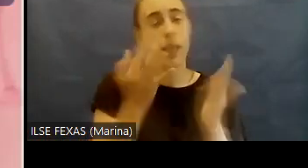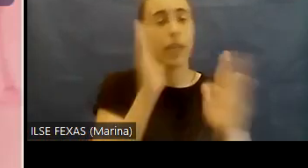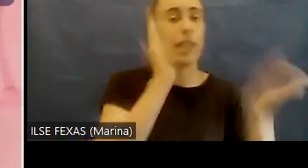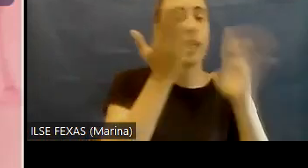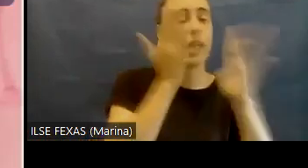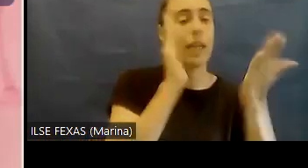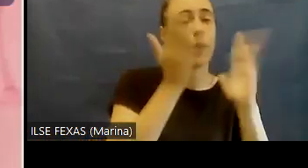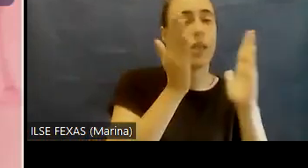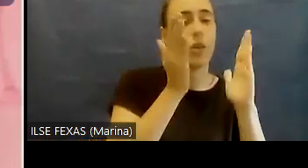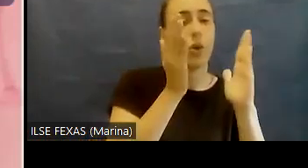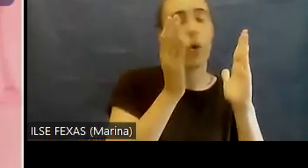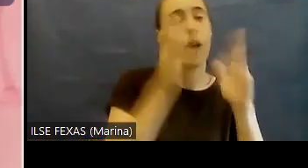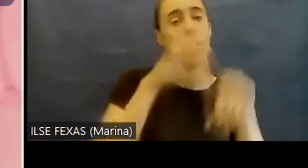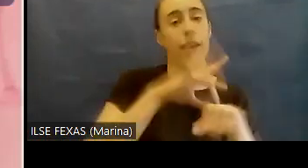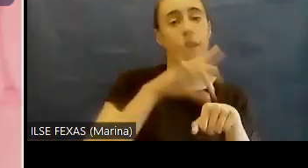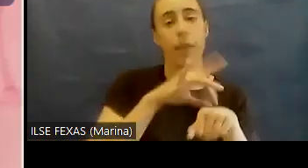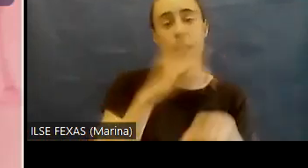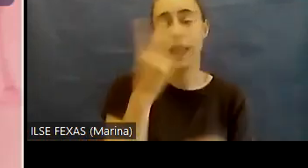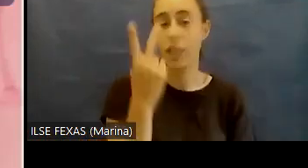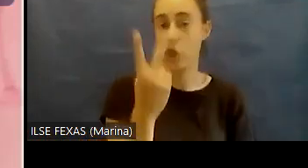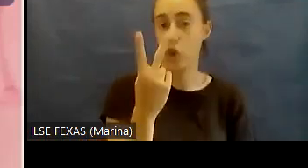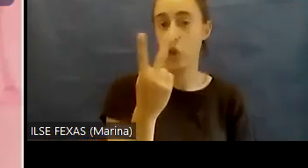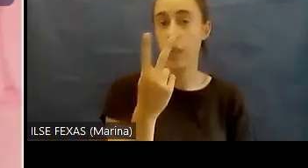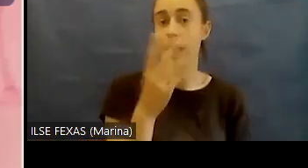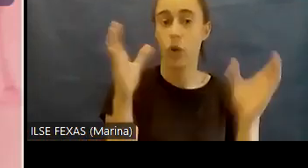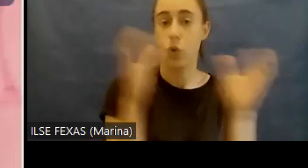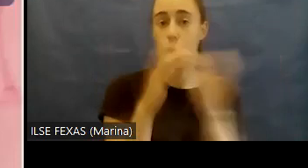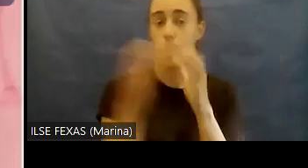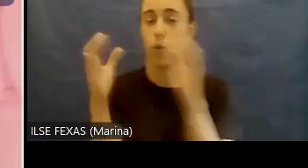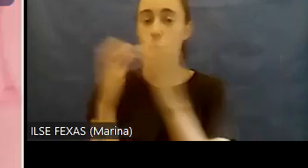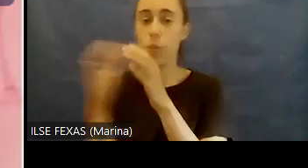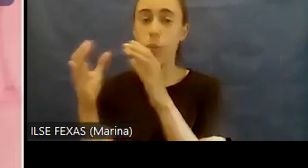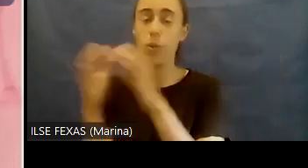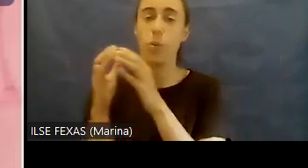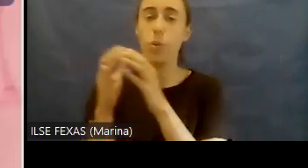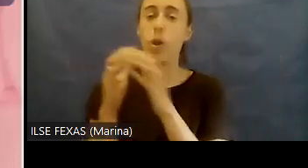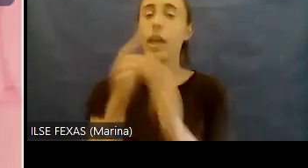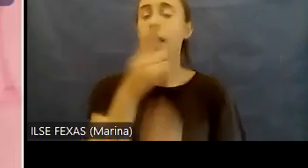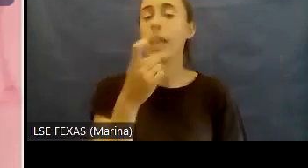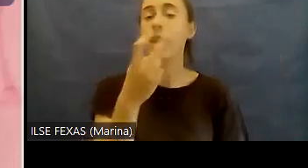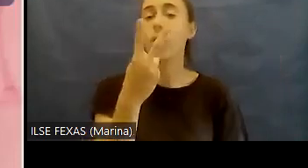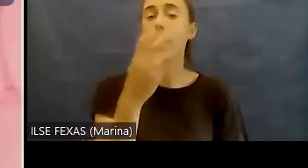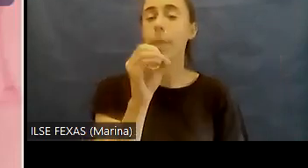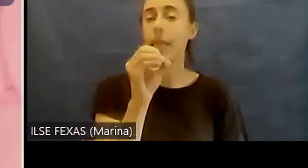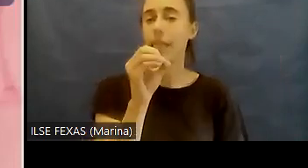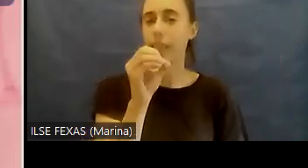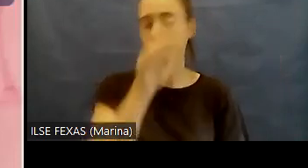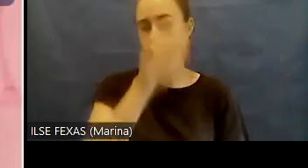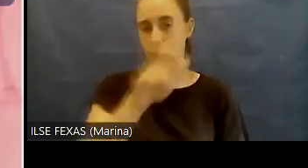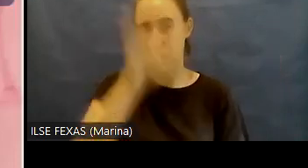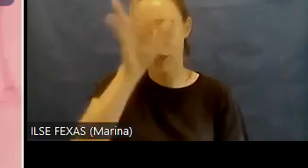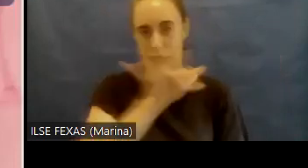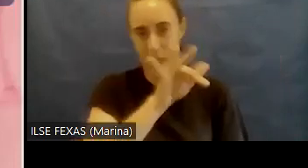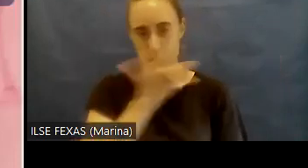gingivitis, 120, se hicieron 3 grupos, 120 pacientes en total, 40 con un colutorio al 100% de gel de